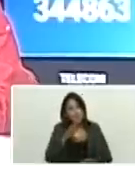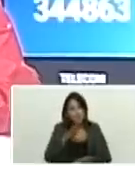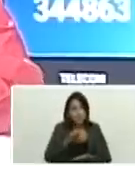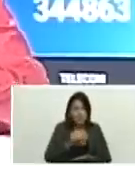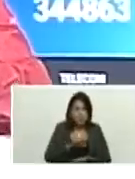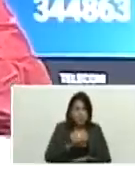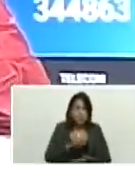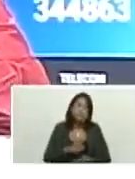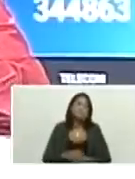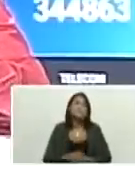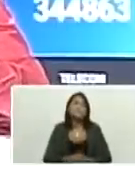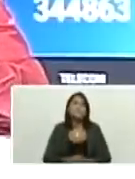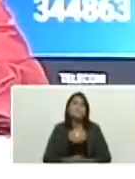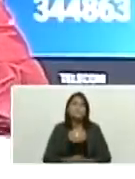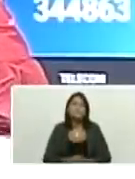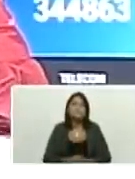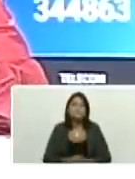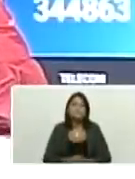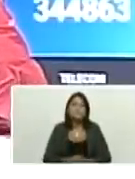donde arrancó otro periodo